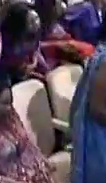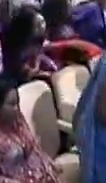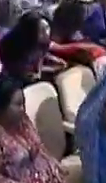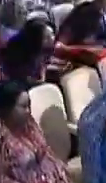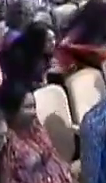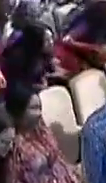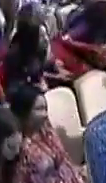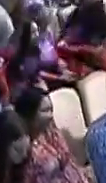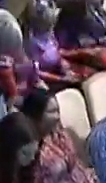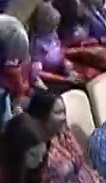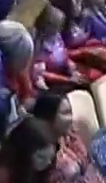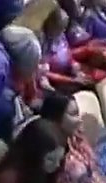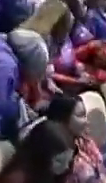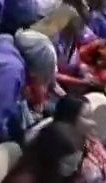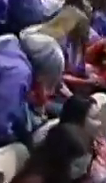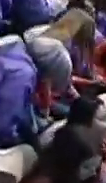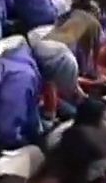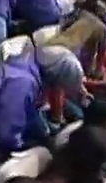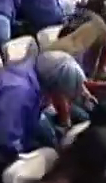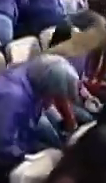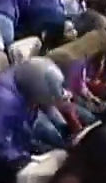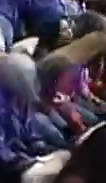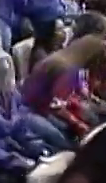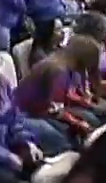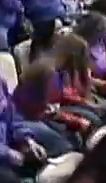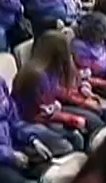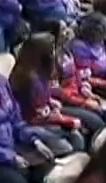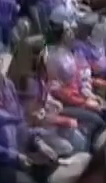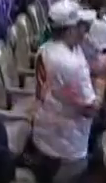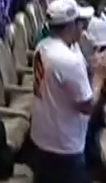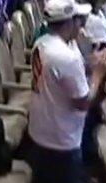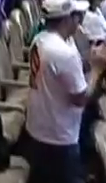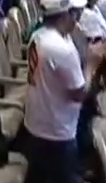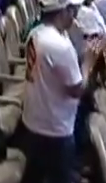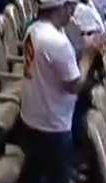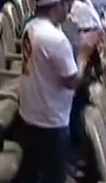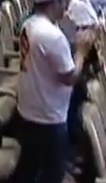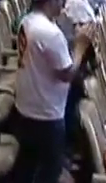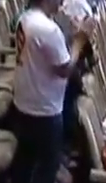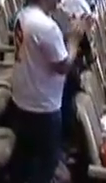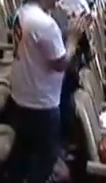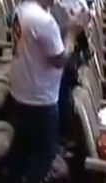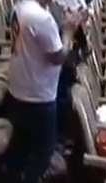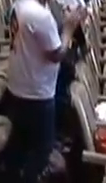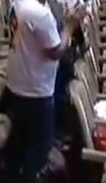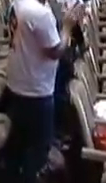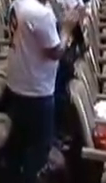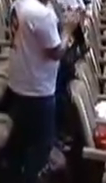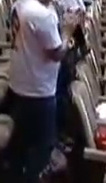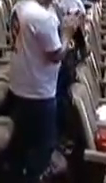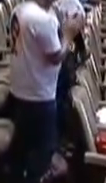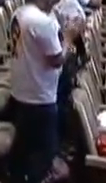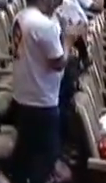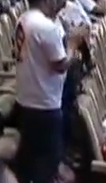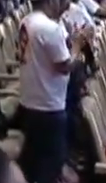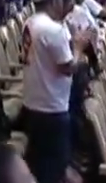Qué buen sentimiento, qué buen clima se respira aquí.